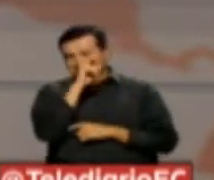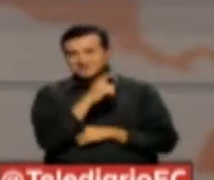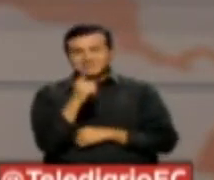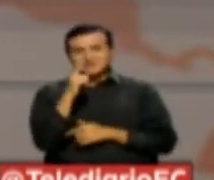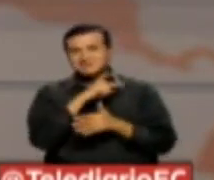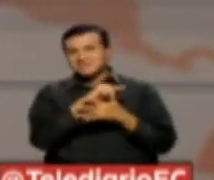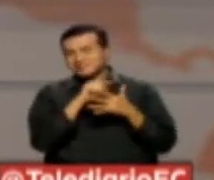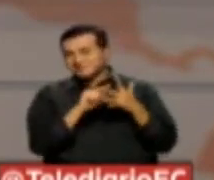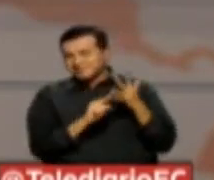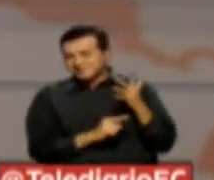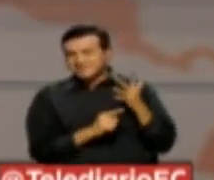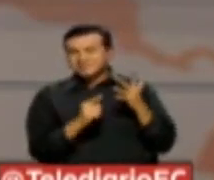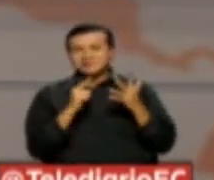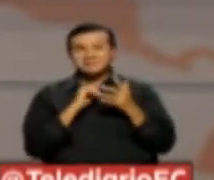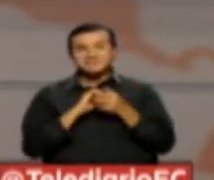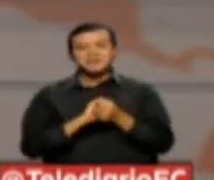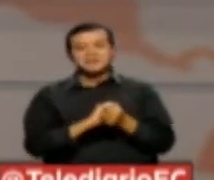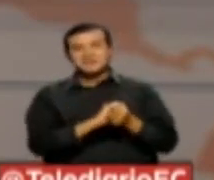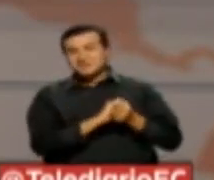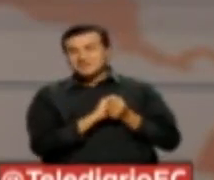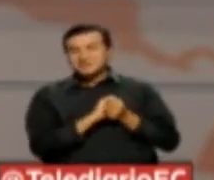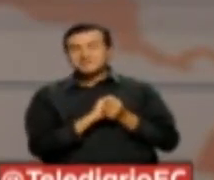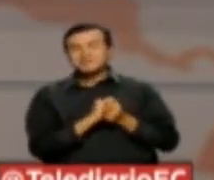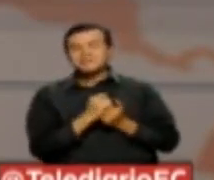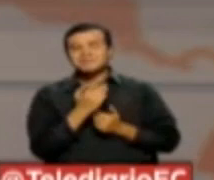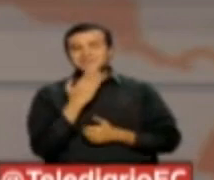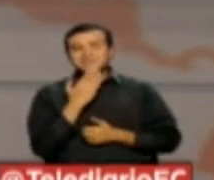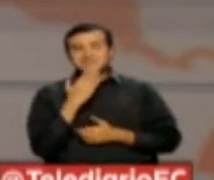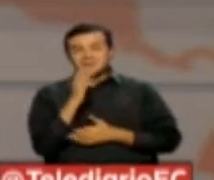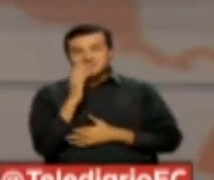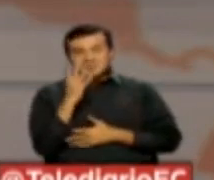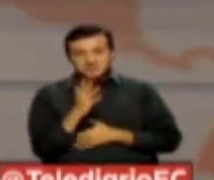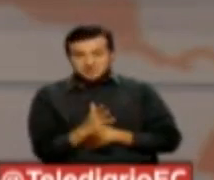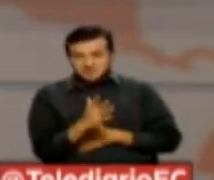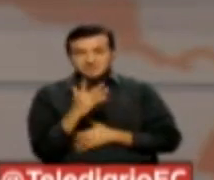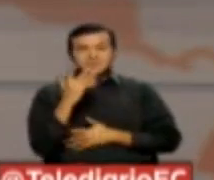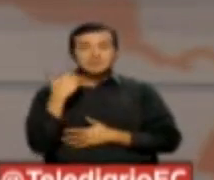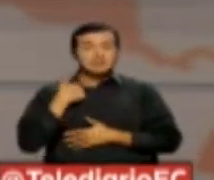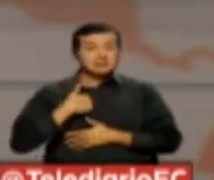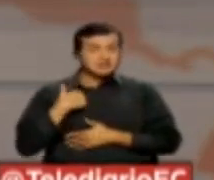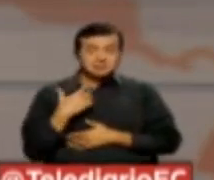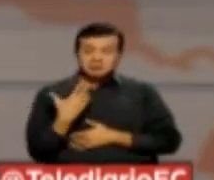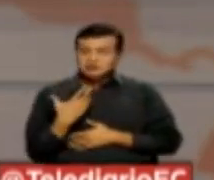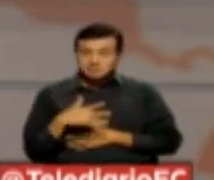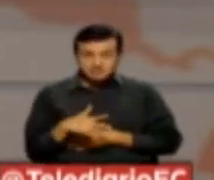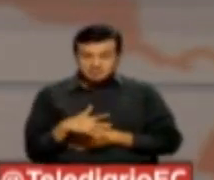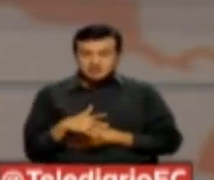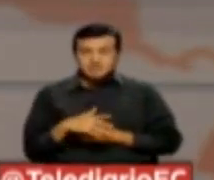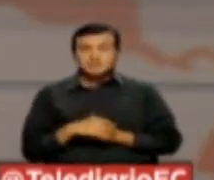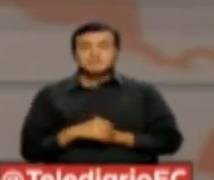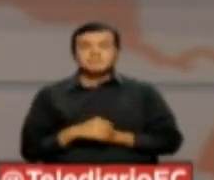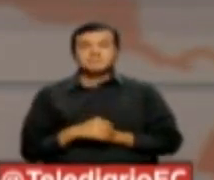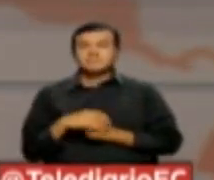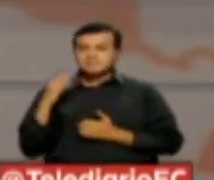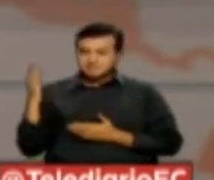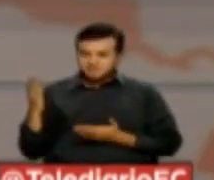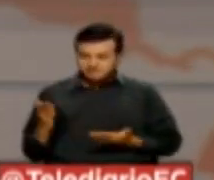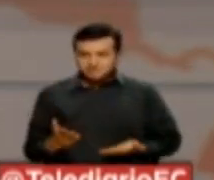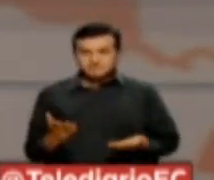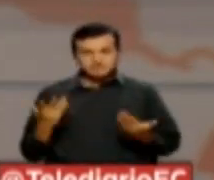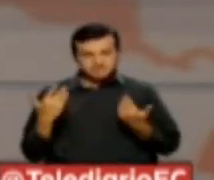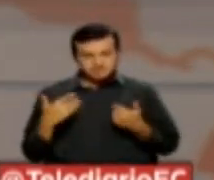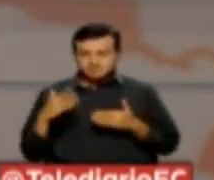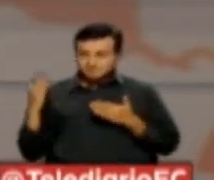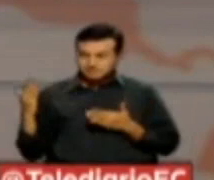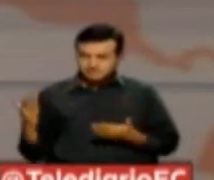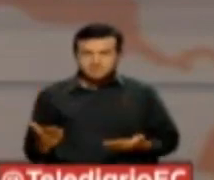excéntrico muy solitario no aceptó en colombiano aceptó en argentina pero lo trajimos también